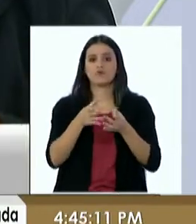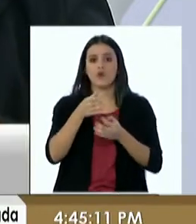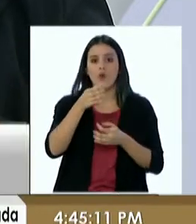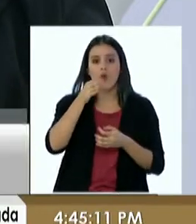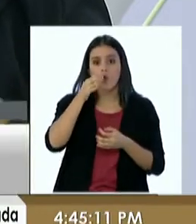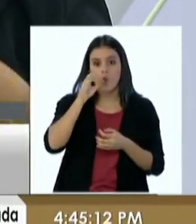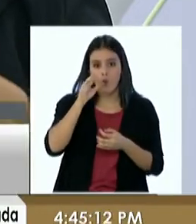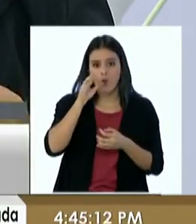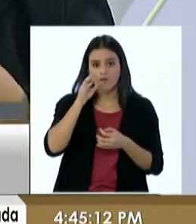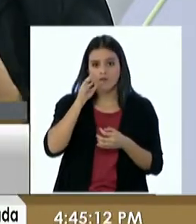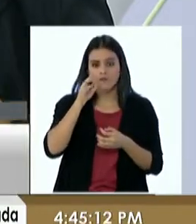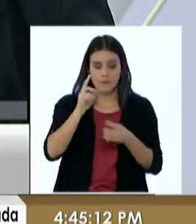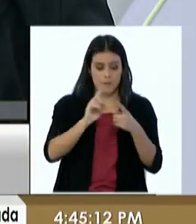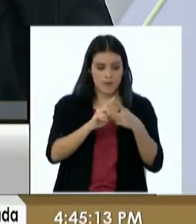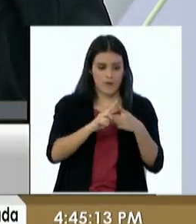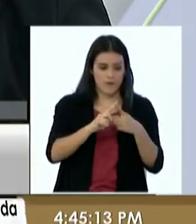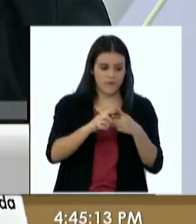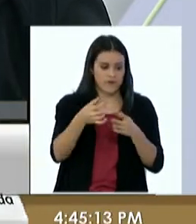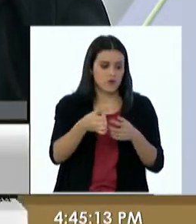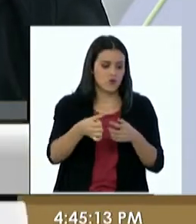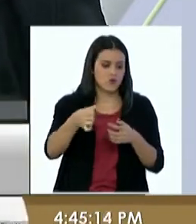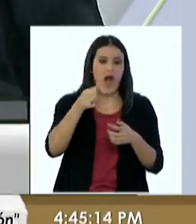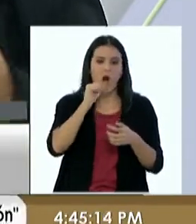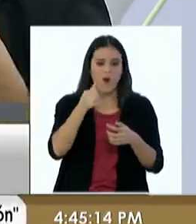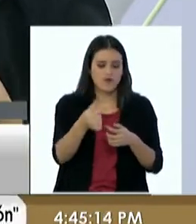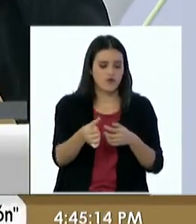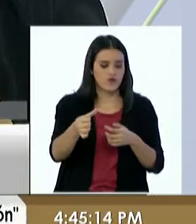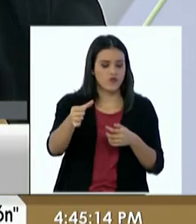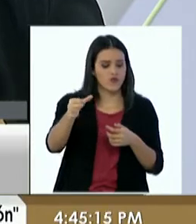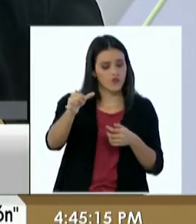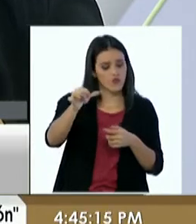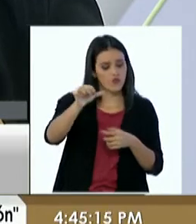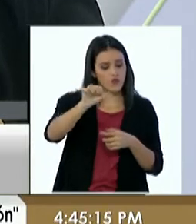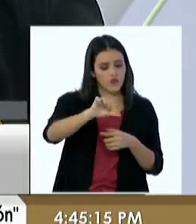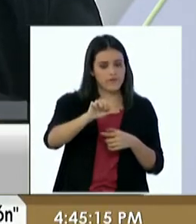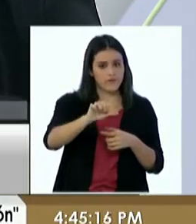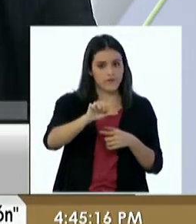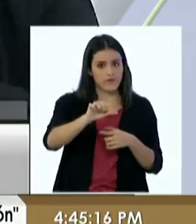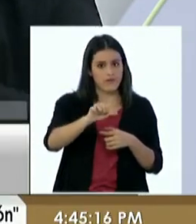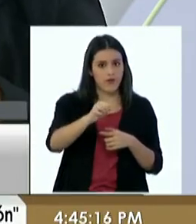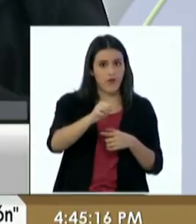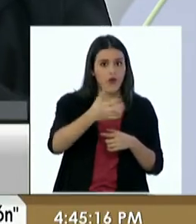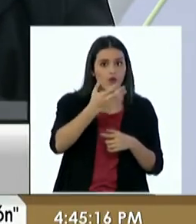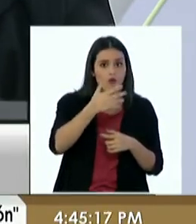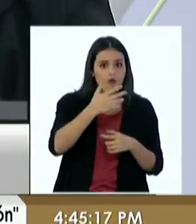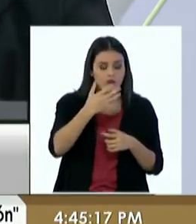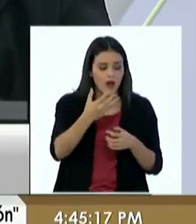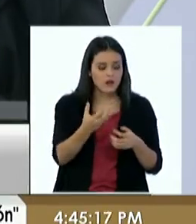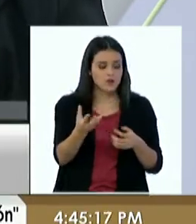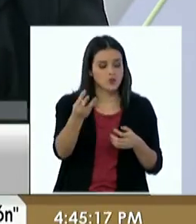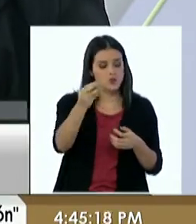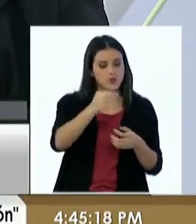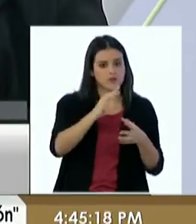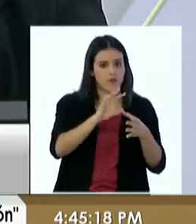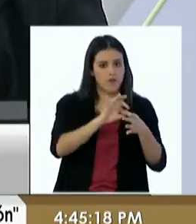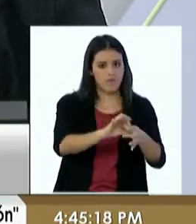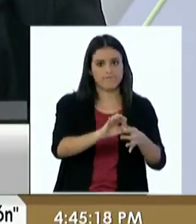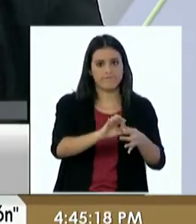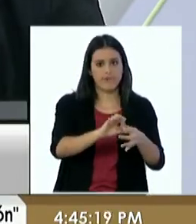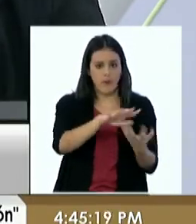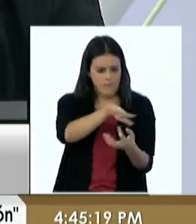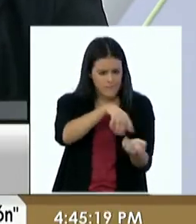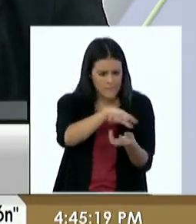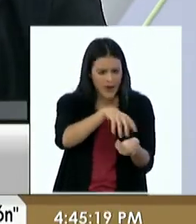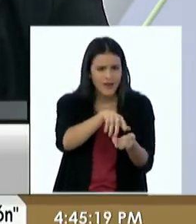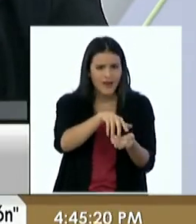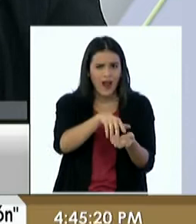cuando diluye la fruta con agua diluye los nutrientes porque y el bebé no va a aprovechar todos los nutrientes en este